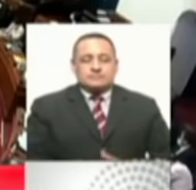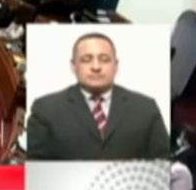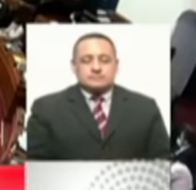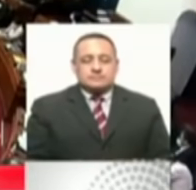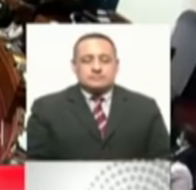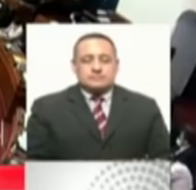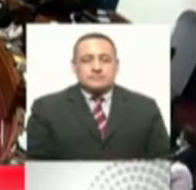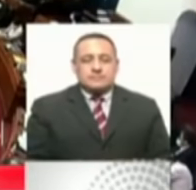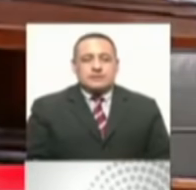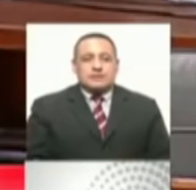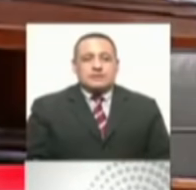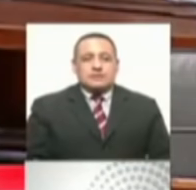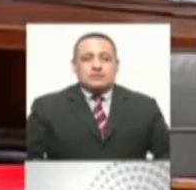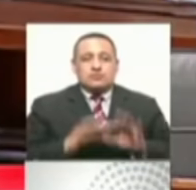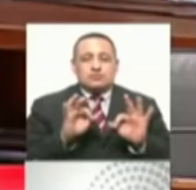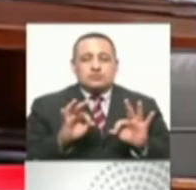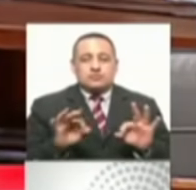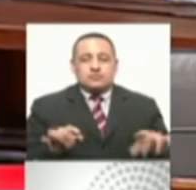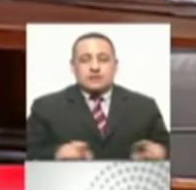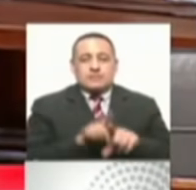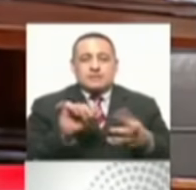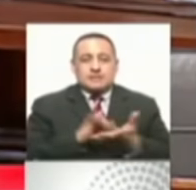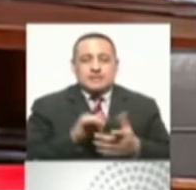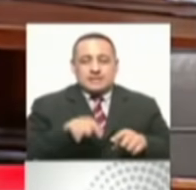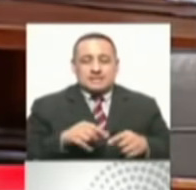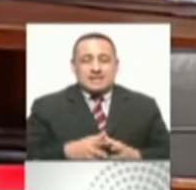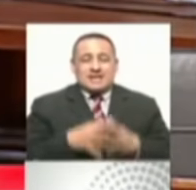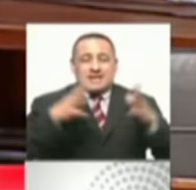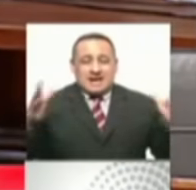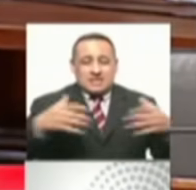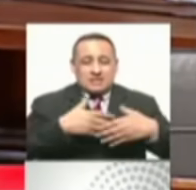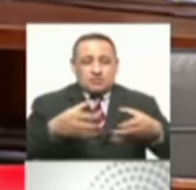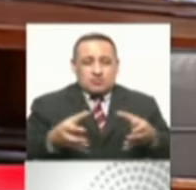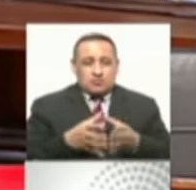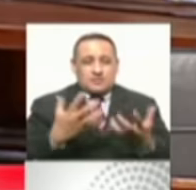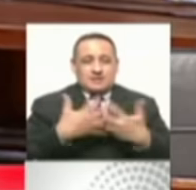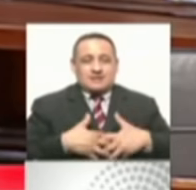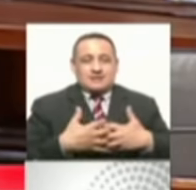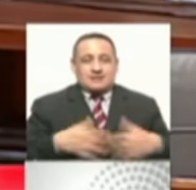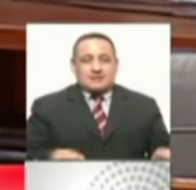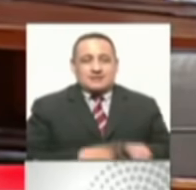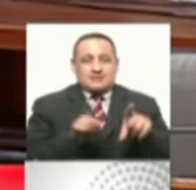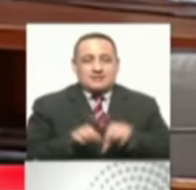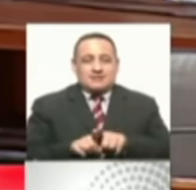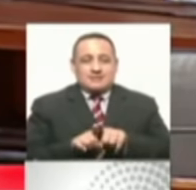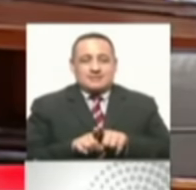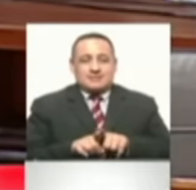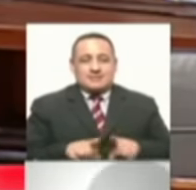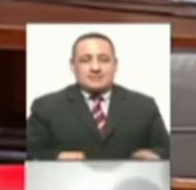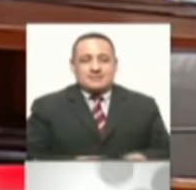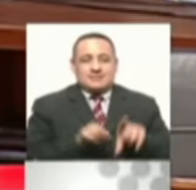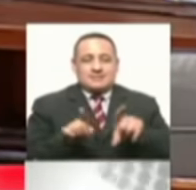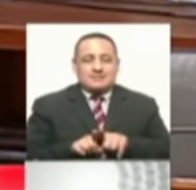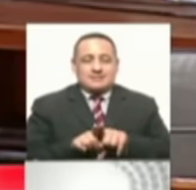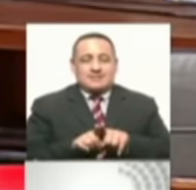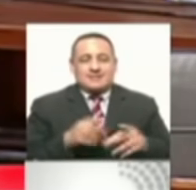moción de censura para su debate y posterior votación. ¿Qué van a hacer desde el oficialismo?